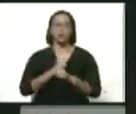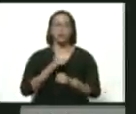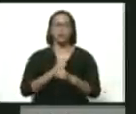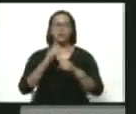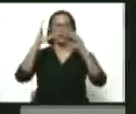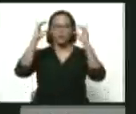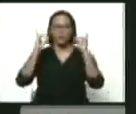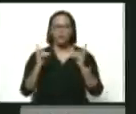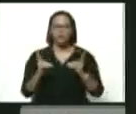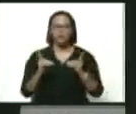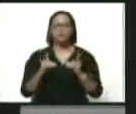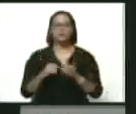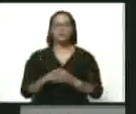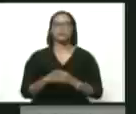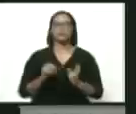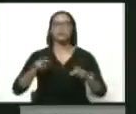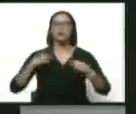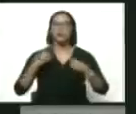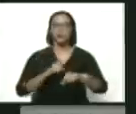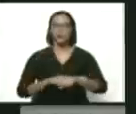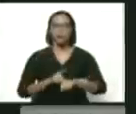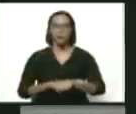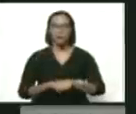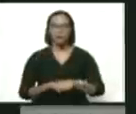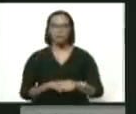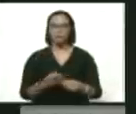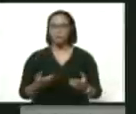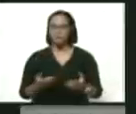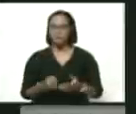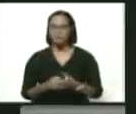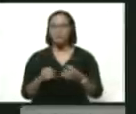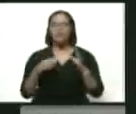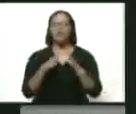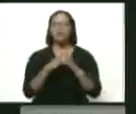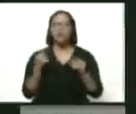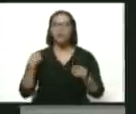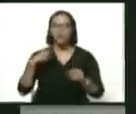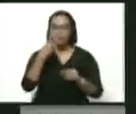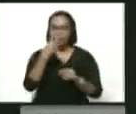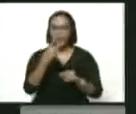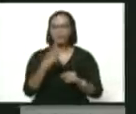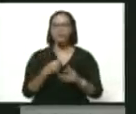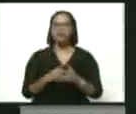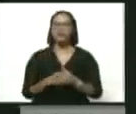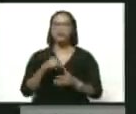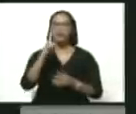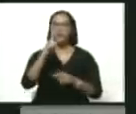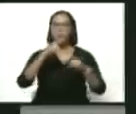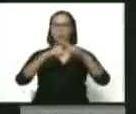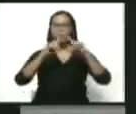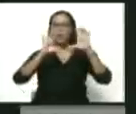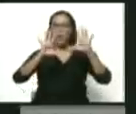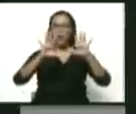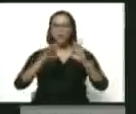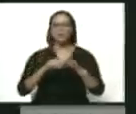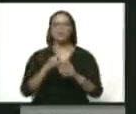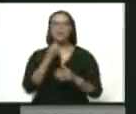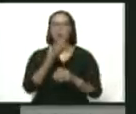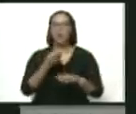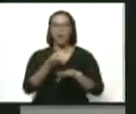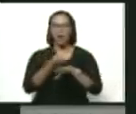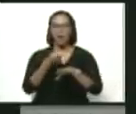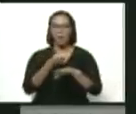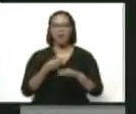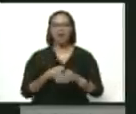de las líneas estratégicas de la nueva etapa. ¿No? Todo lo que tiene que ver con el 1x10 del buen gobierno, el mapa